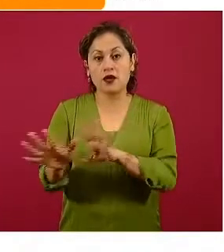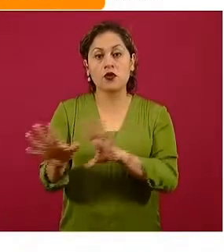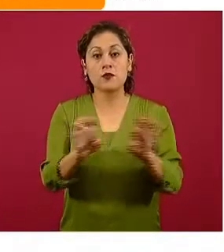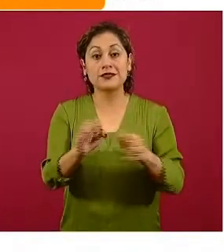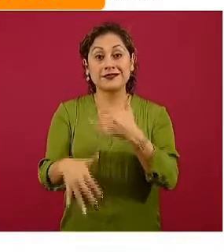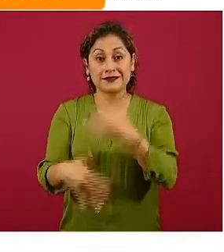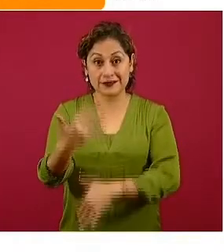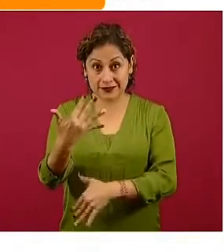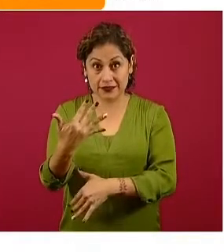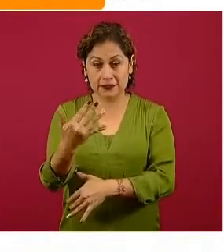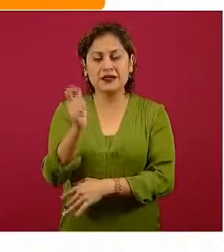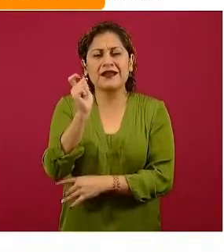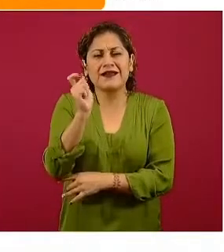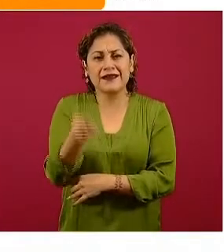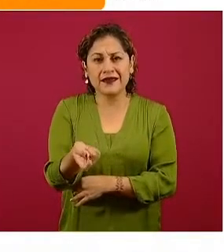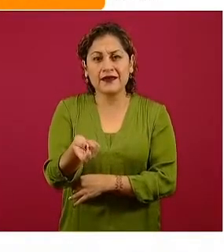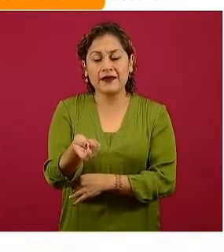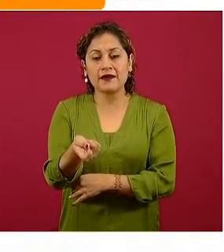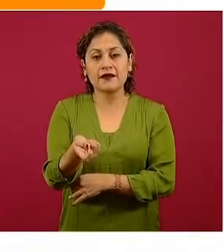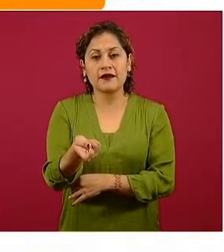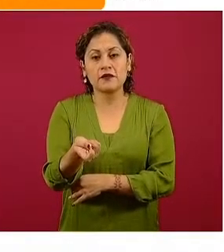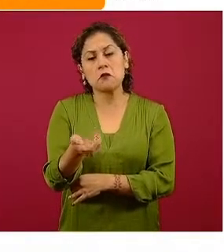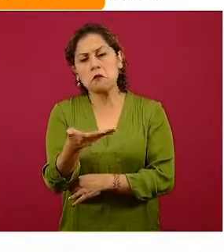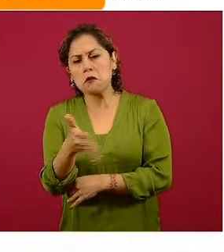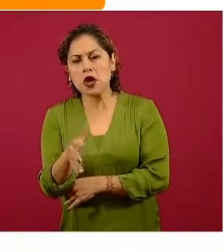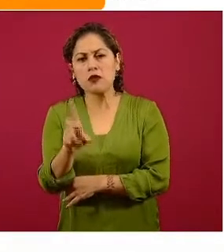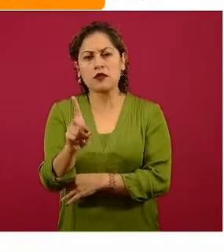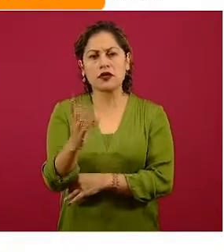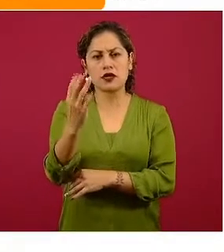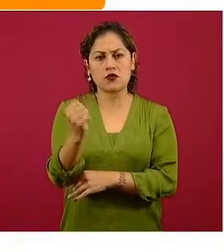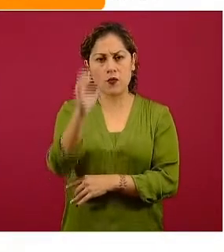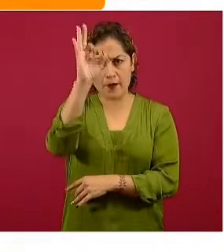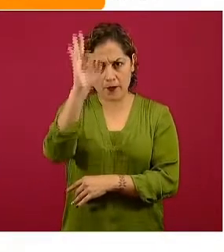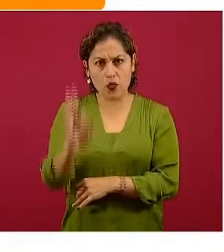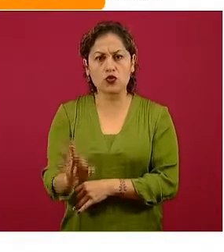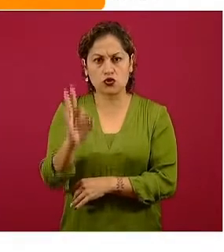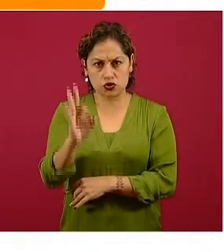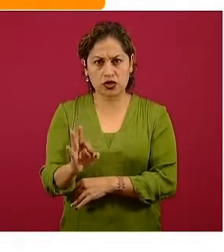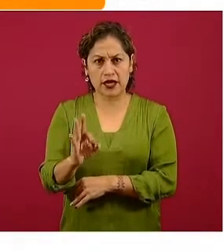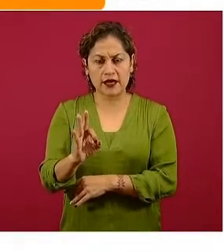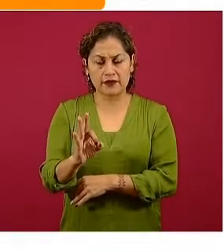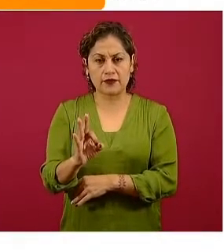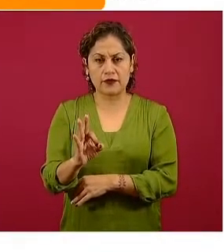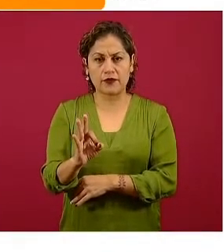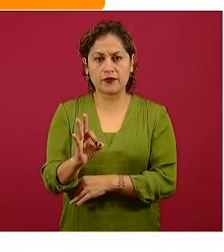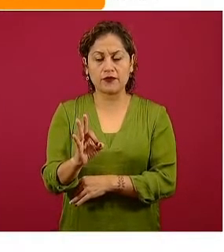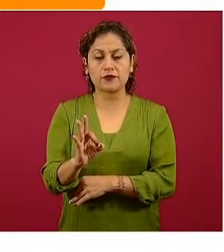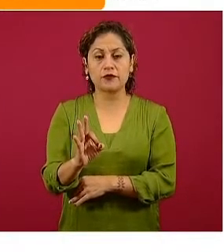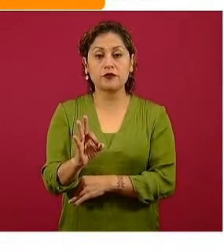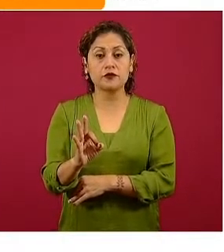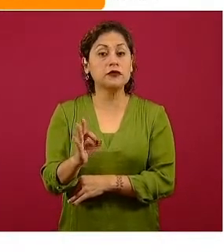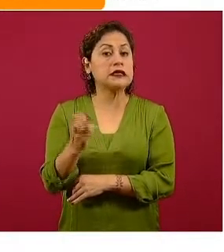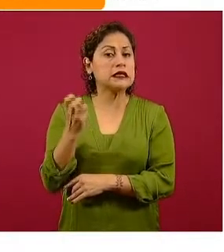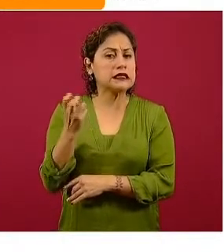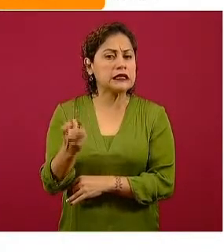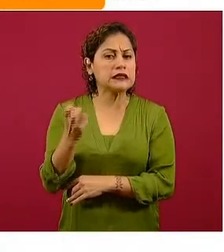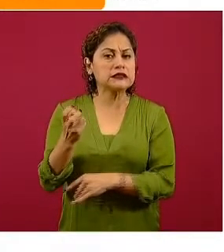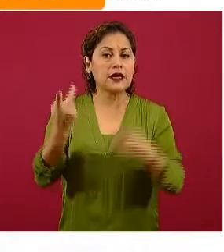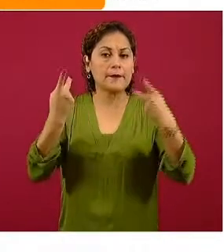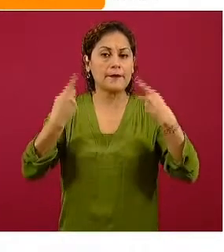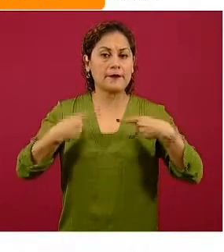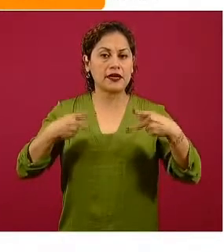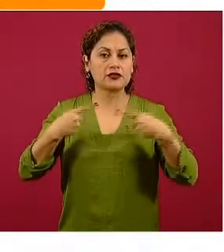1.325.915, que vendría a ser prácticamente el 39% de este gran total de personas notificadas, son las que han sido